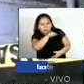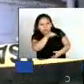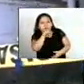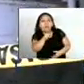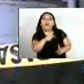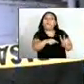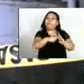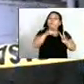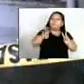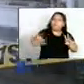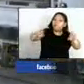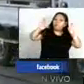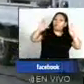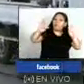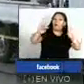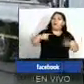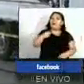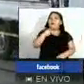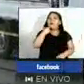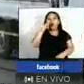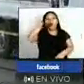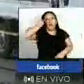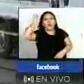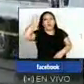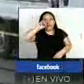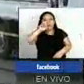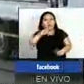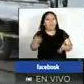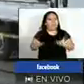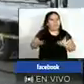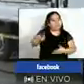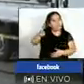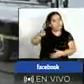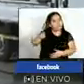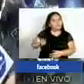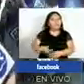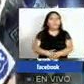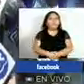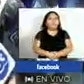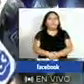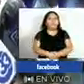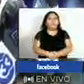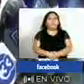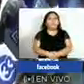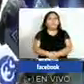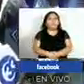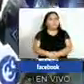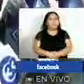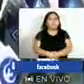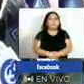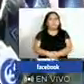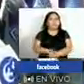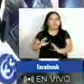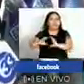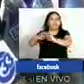Sin embargo, criticó fuertemente la actuación de la PNC. Que no confiamos en la cúpula de la